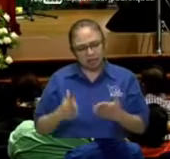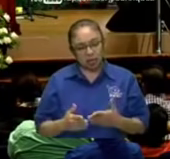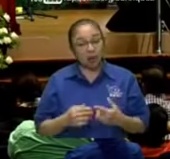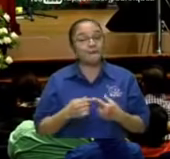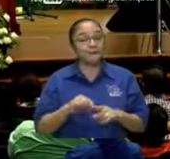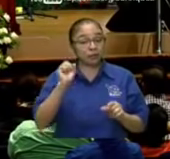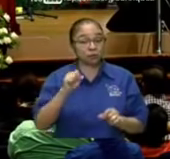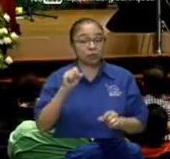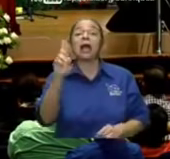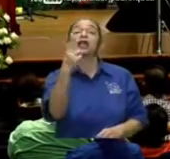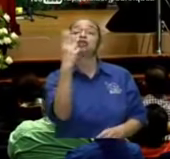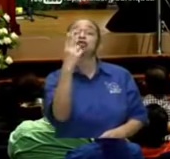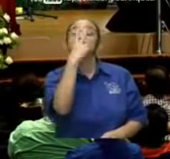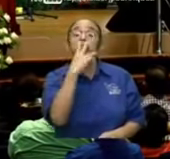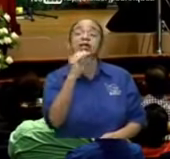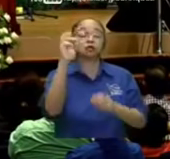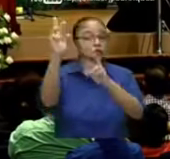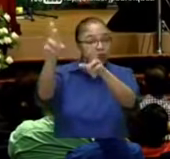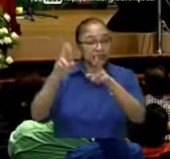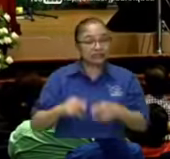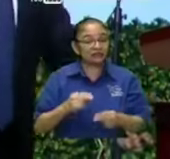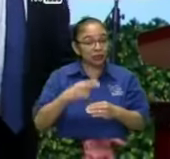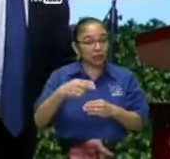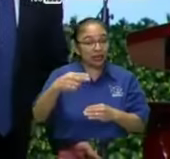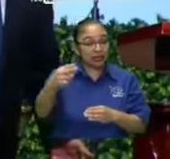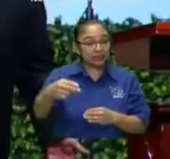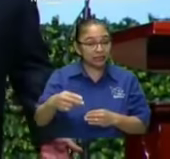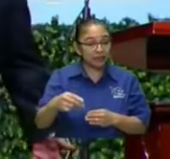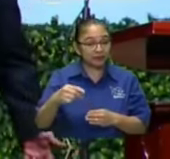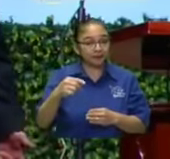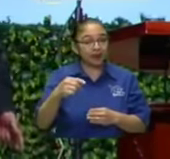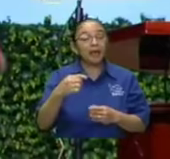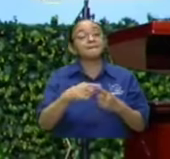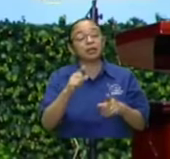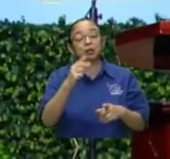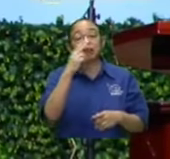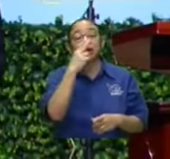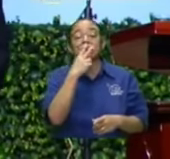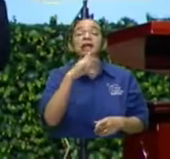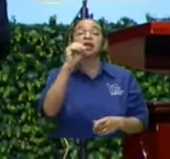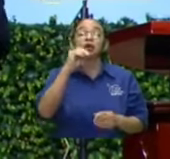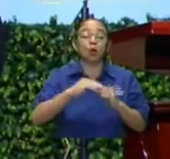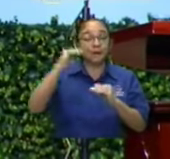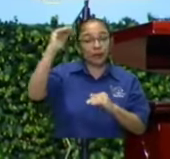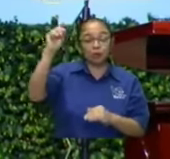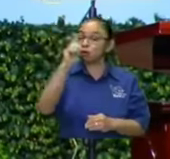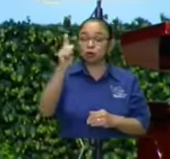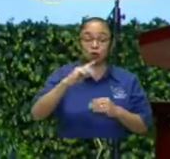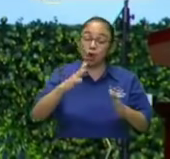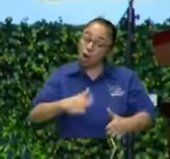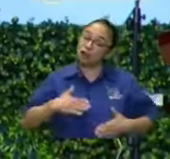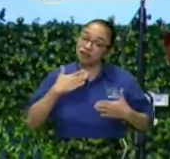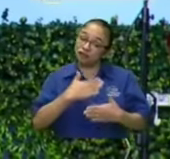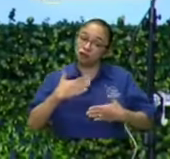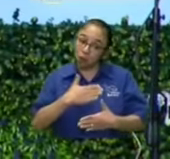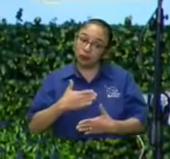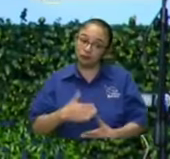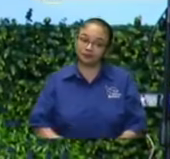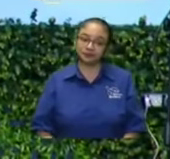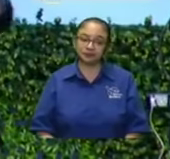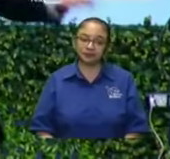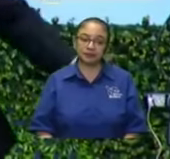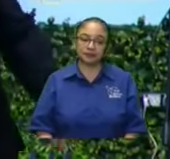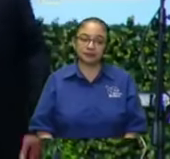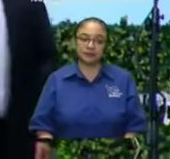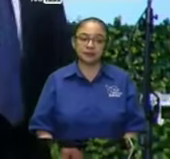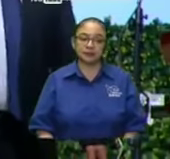tirar. Si él no lo había disfrutado, era problema de él. Pero cuando tenemos un problema con la paternidad, no disfrutamos las bendiciones que